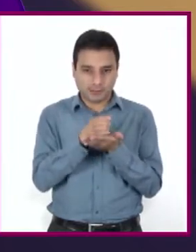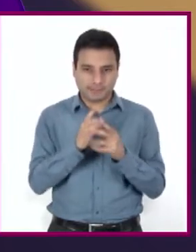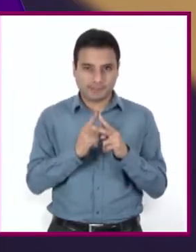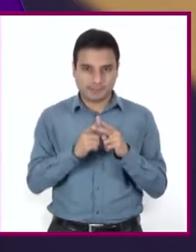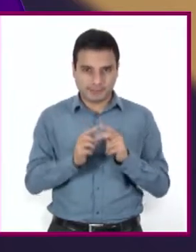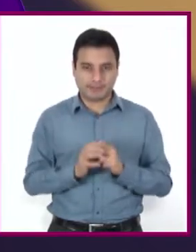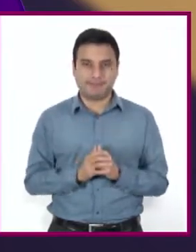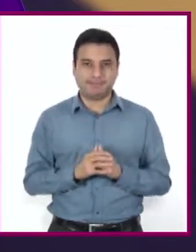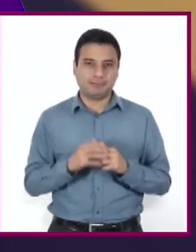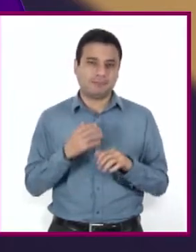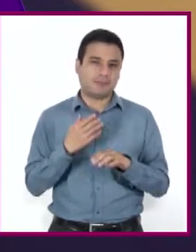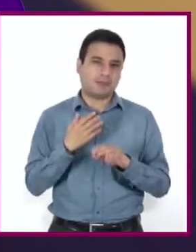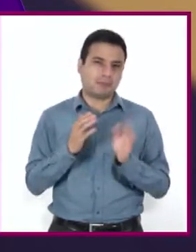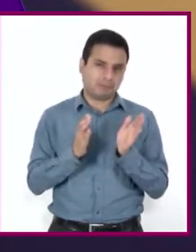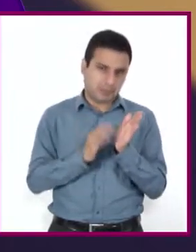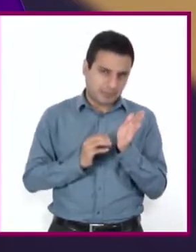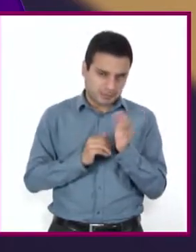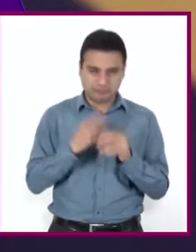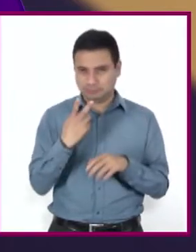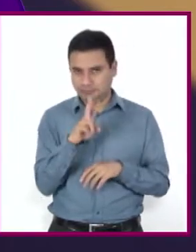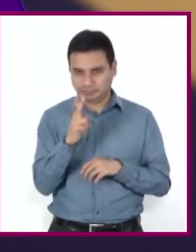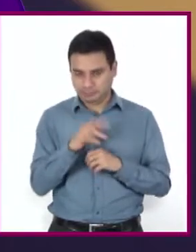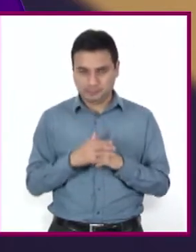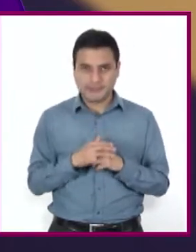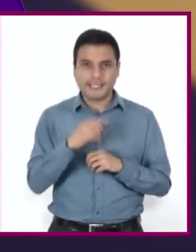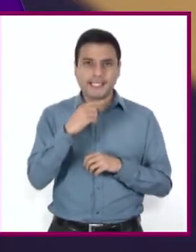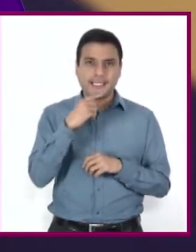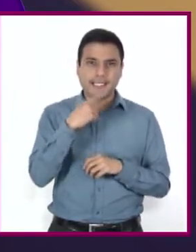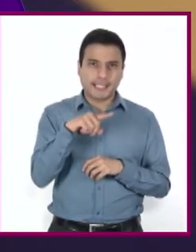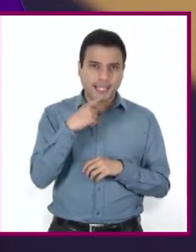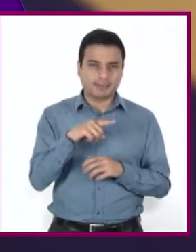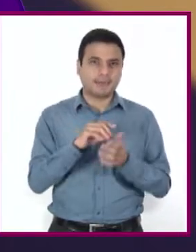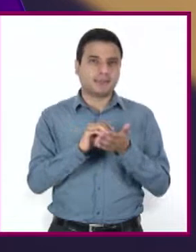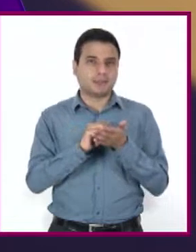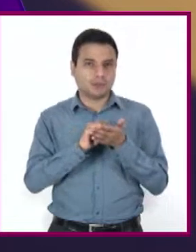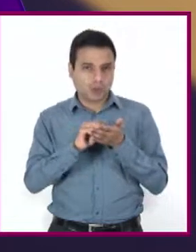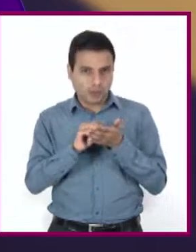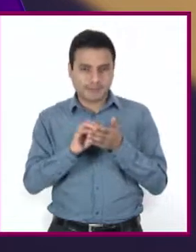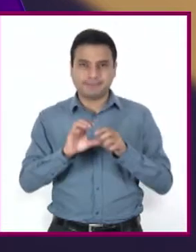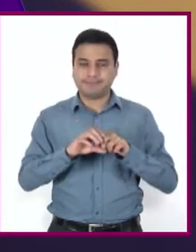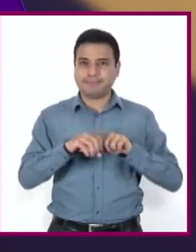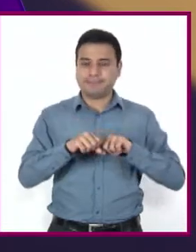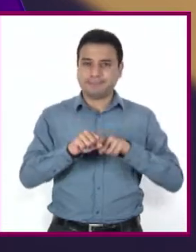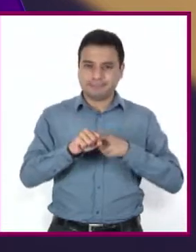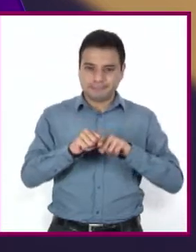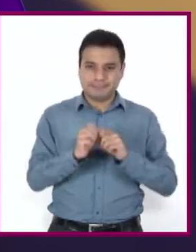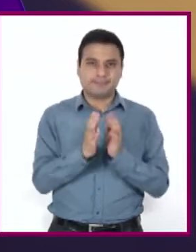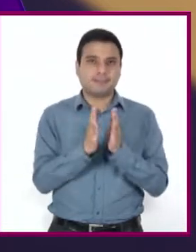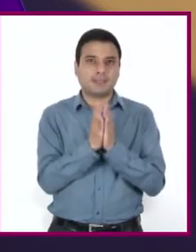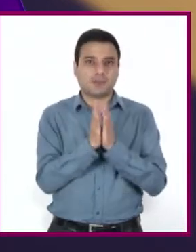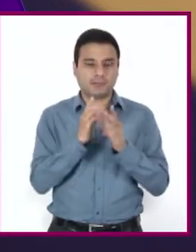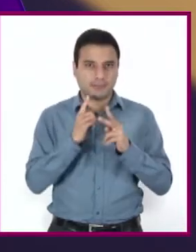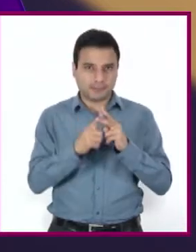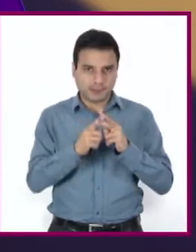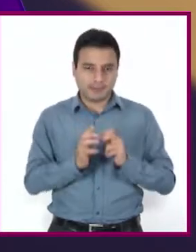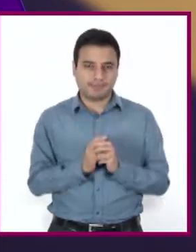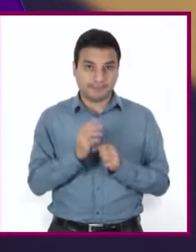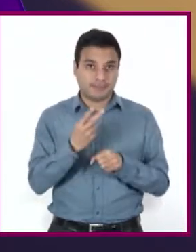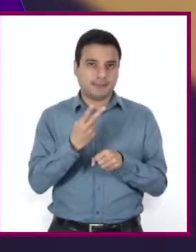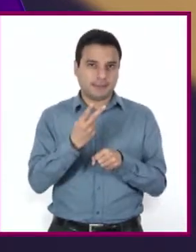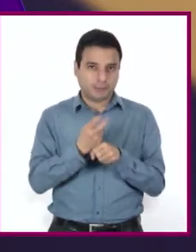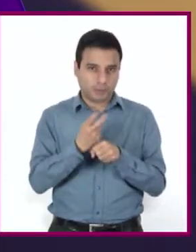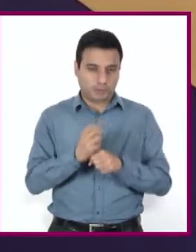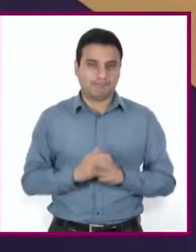matemáticas o papel para tomar notas, lápiz, goma y sacapuntas, y su libro de texto de matemáticas segundo